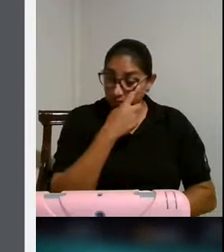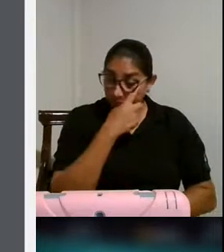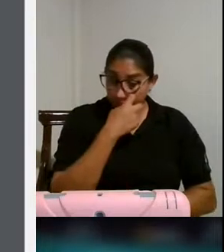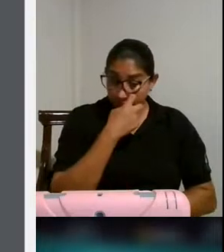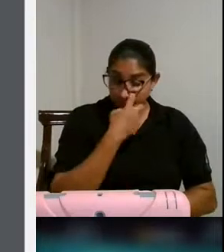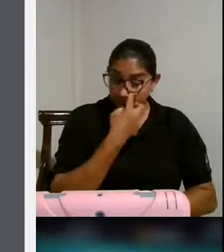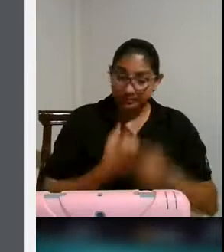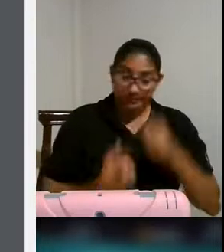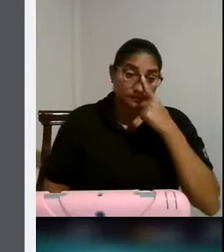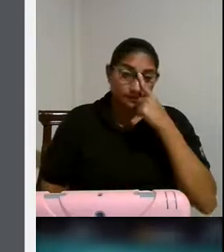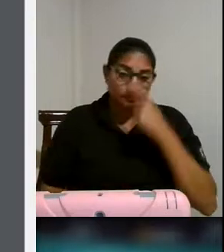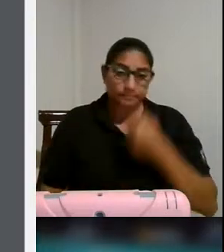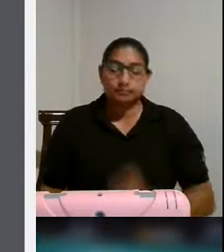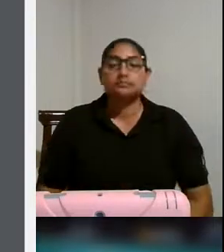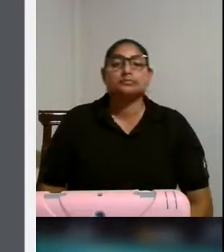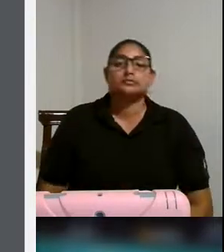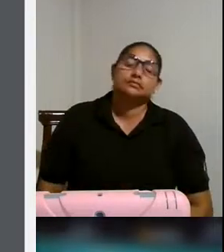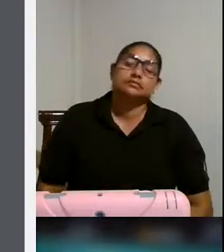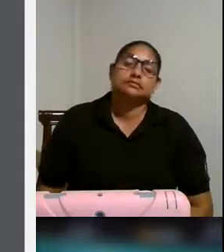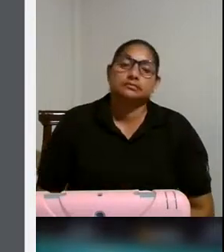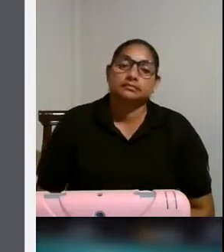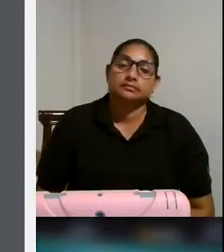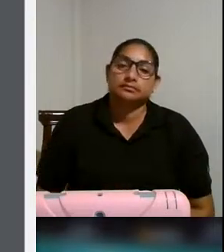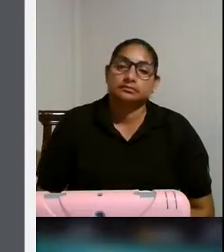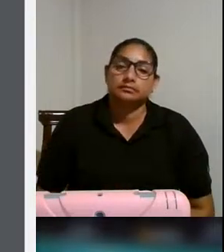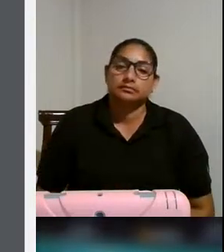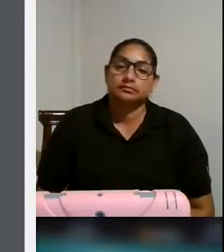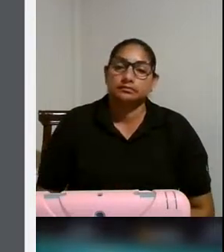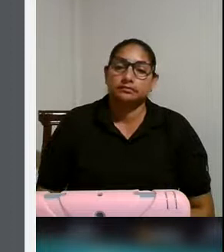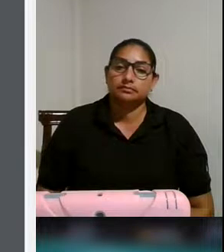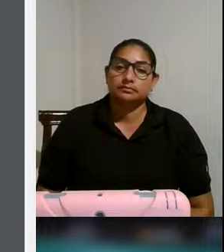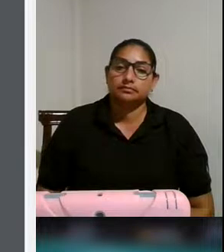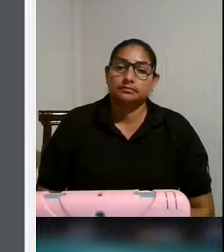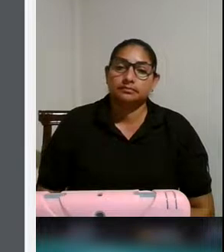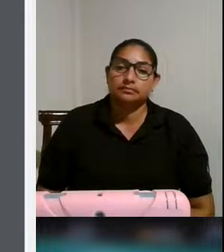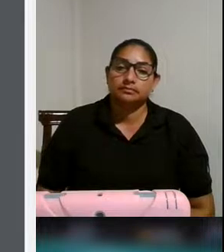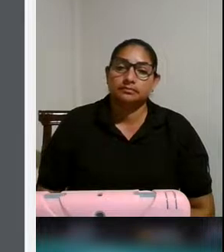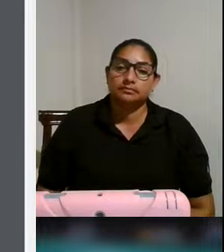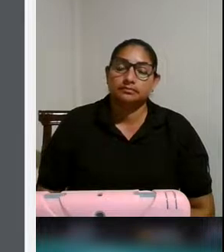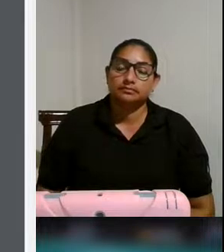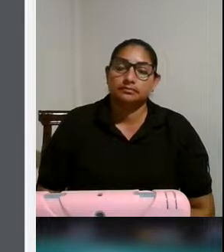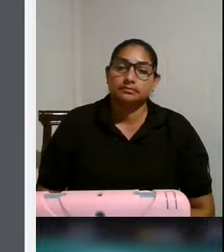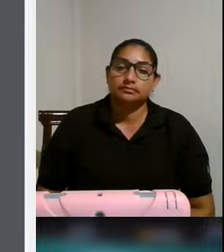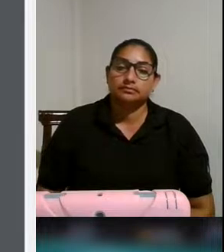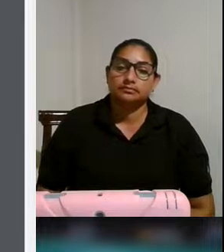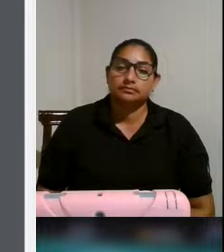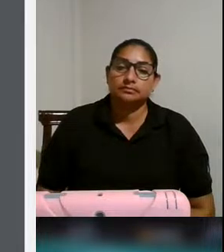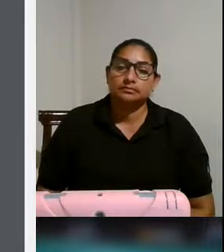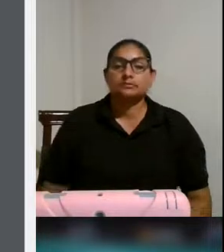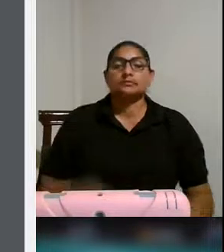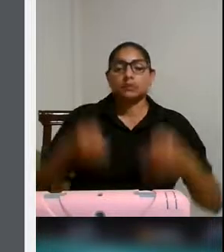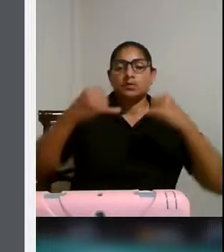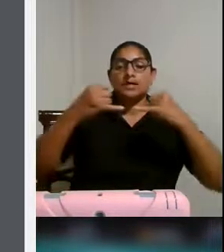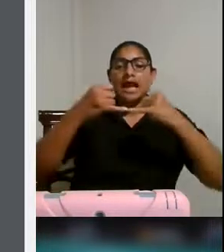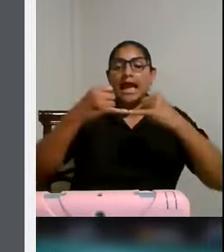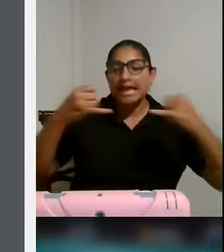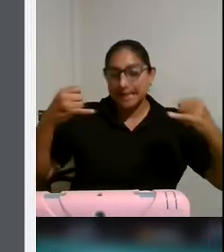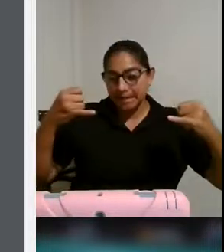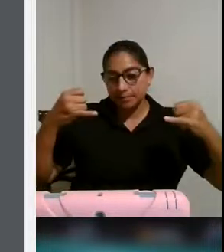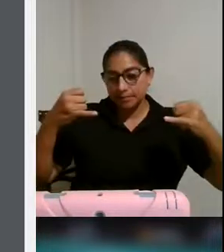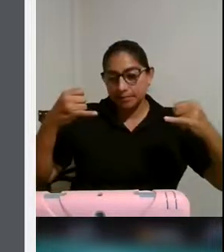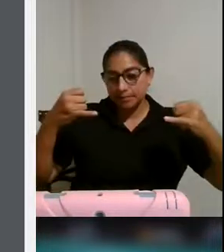eso, este límite ya va a existir porque ya no vamos a tener indefinición aquí abajo. Y nos queda